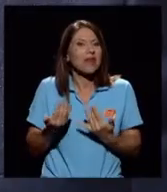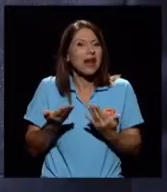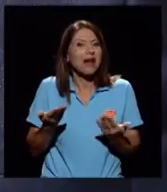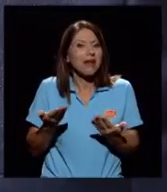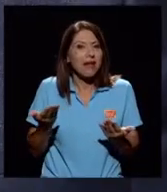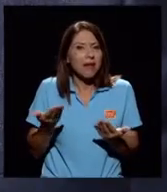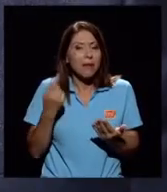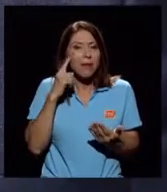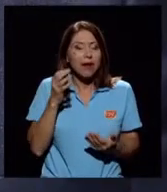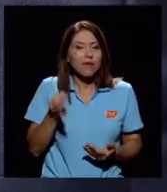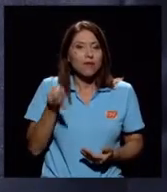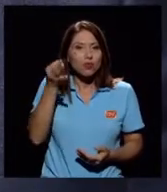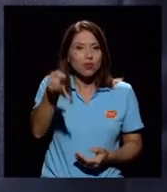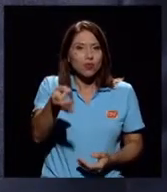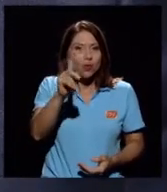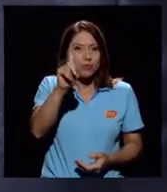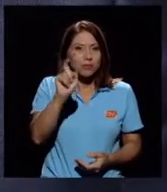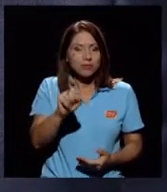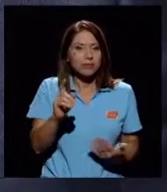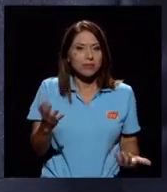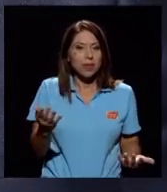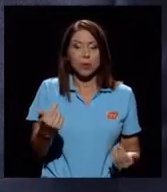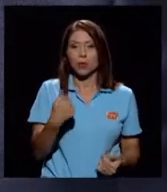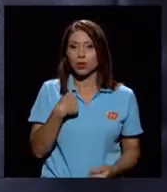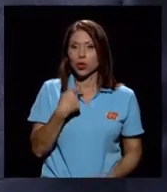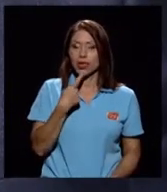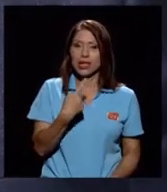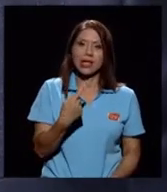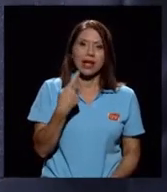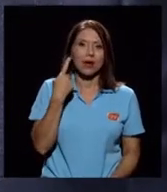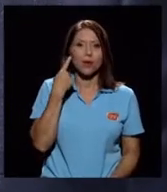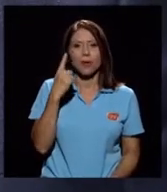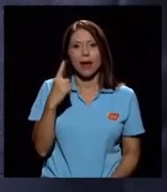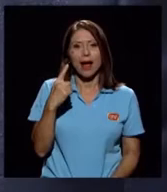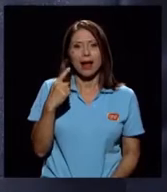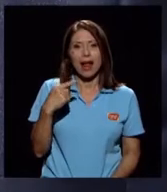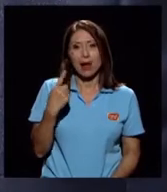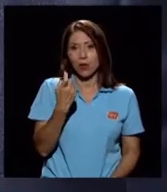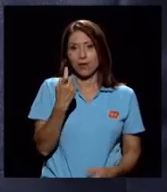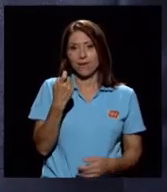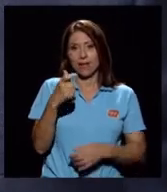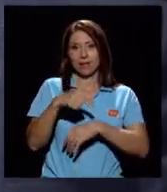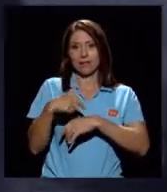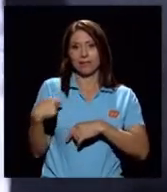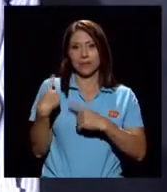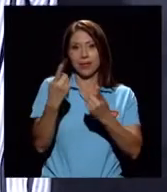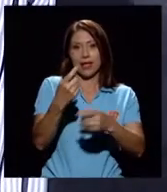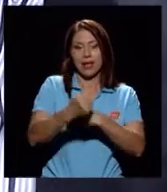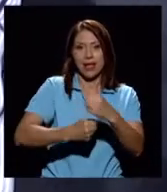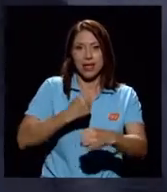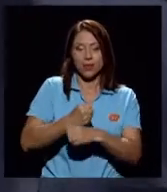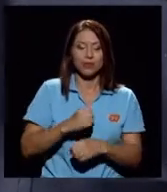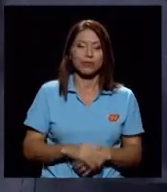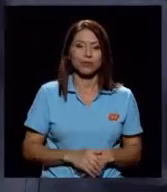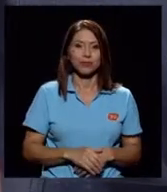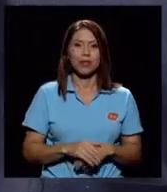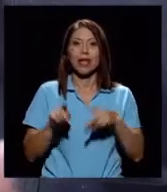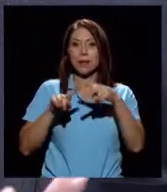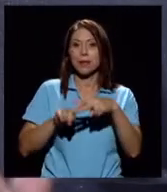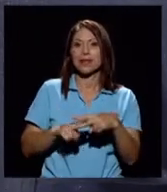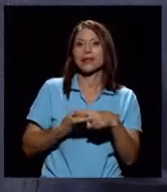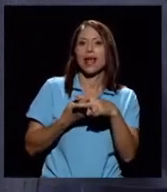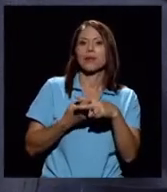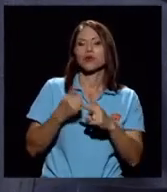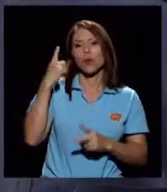para el futuro por lo menos yo diría como para el resto del año empecemos por lo que los